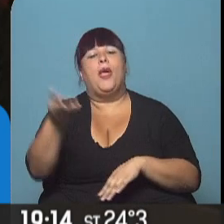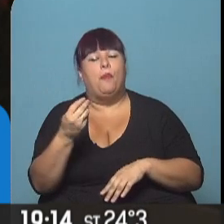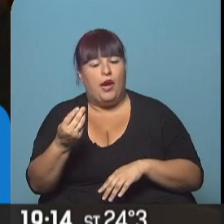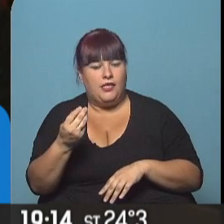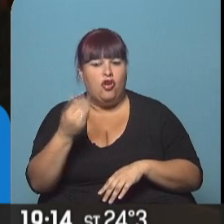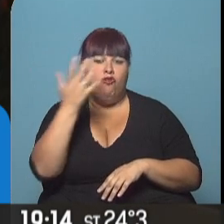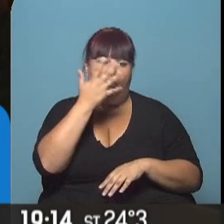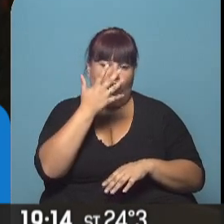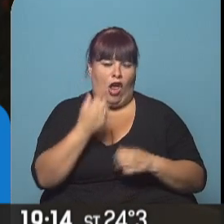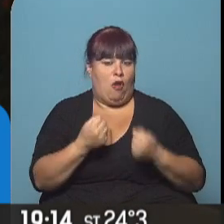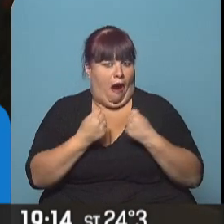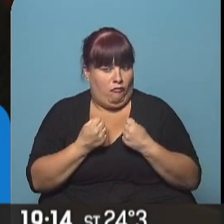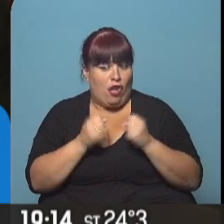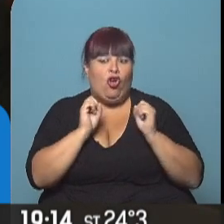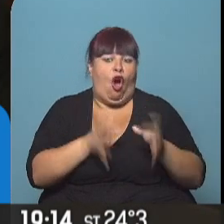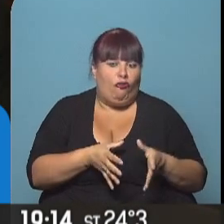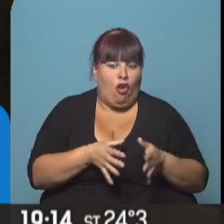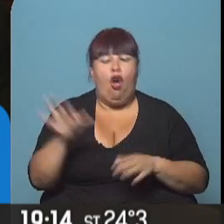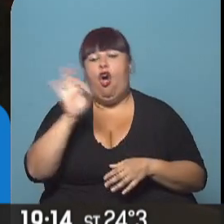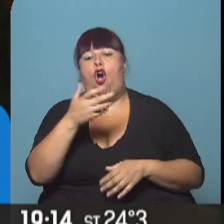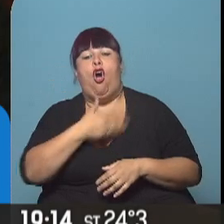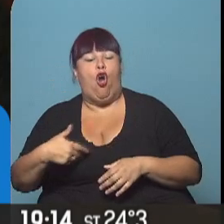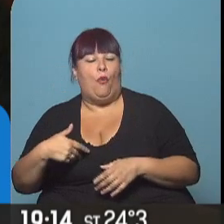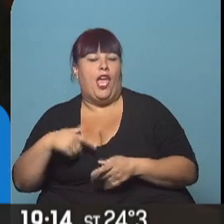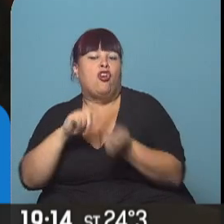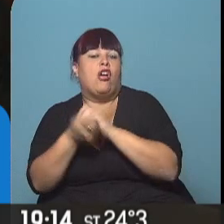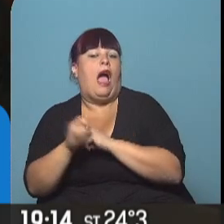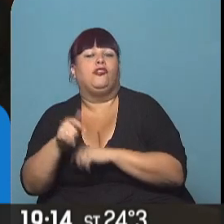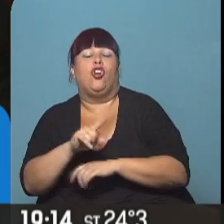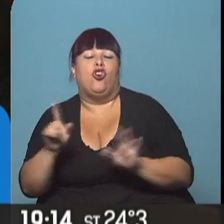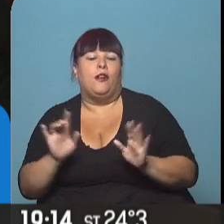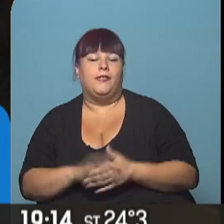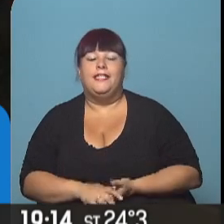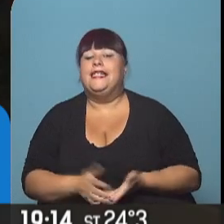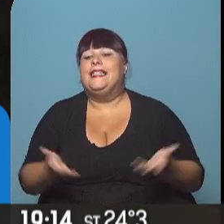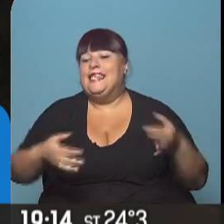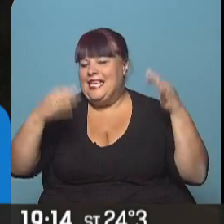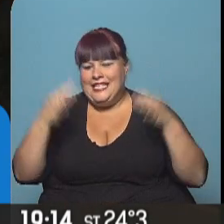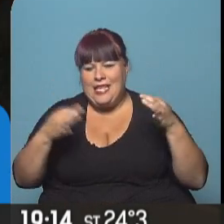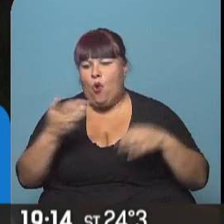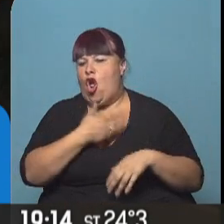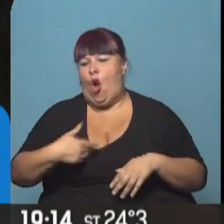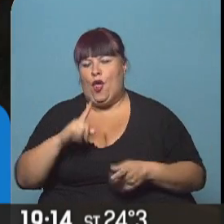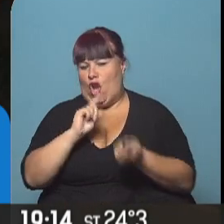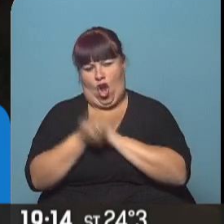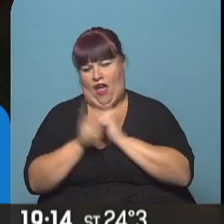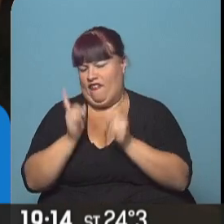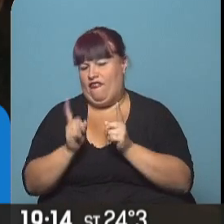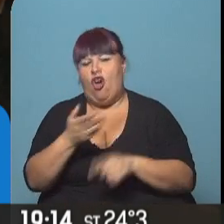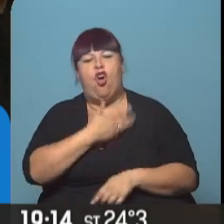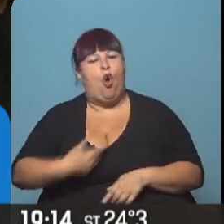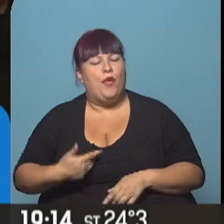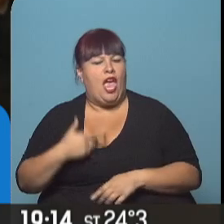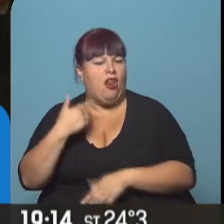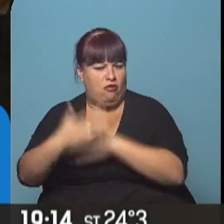¿o Moyano queda fortalecido o debilitado, o el gobierno cambia algo o no? Lo que es seguro es que el gobierno no va a cambiar nada. El gobierno ha